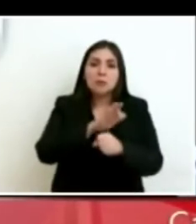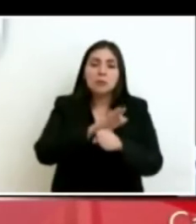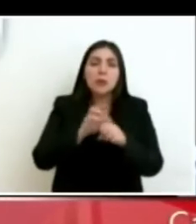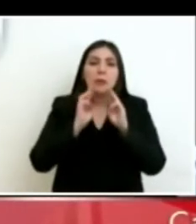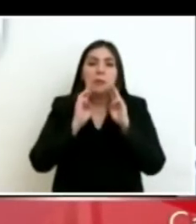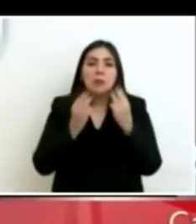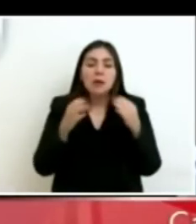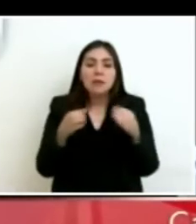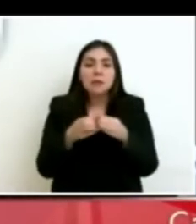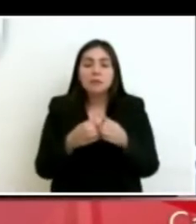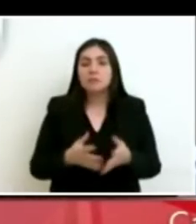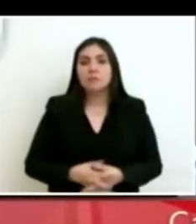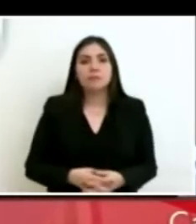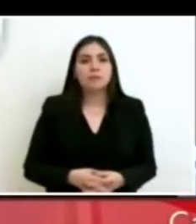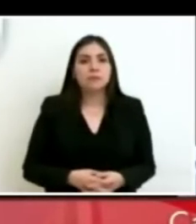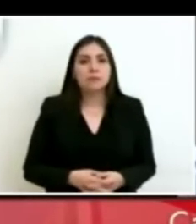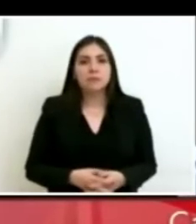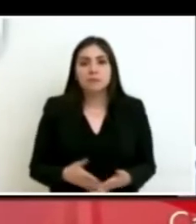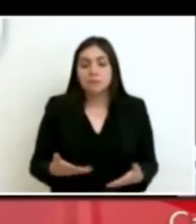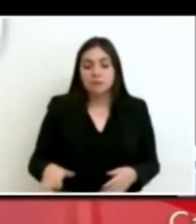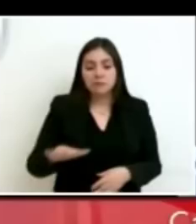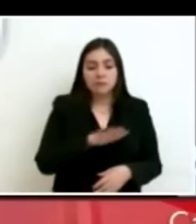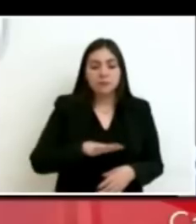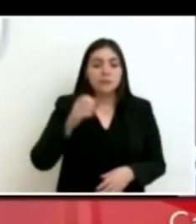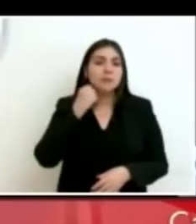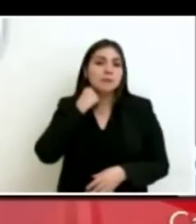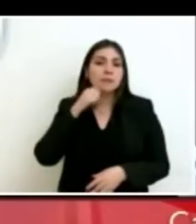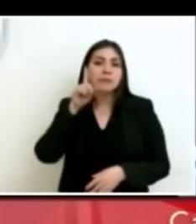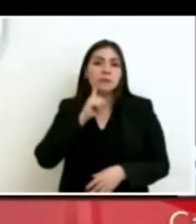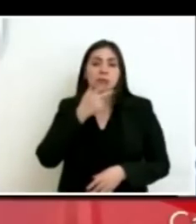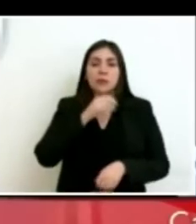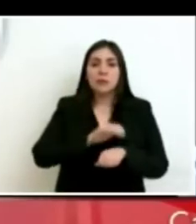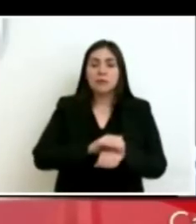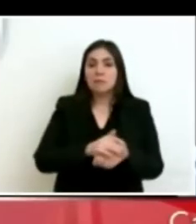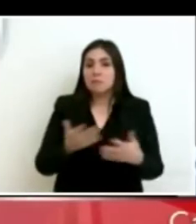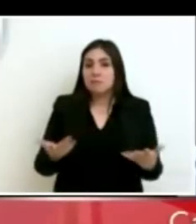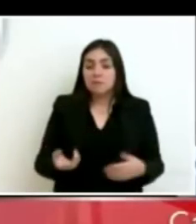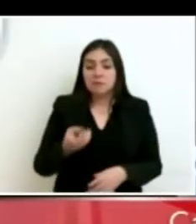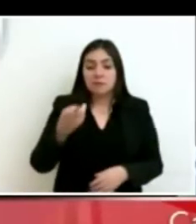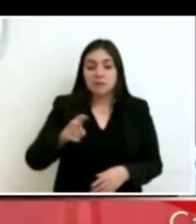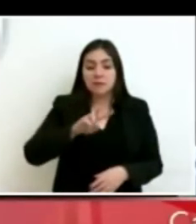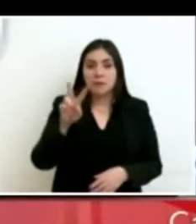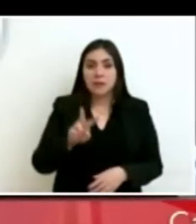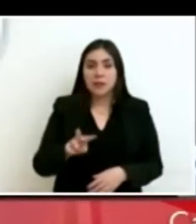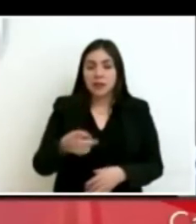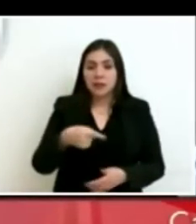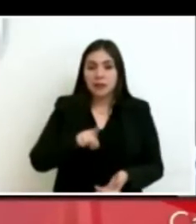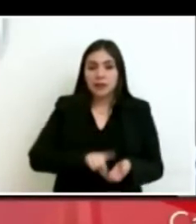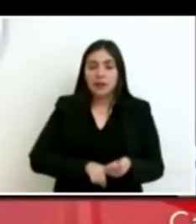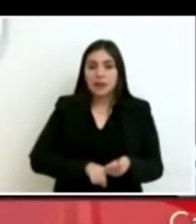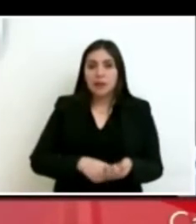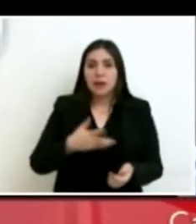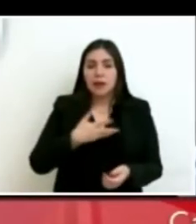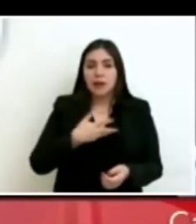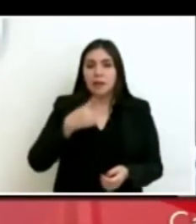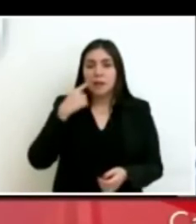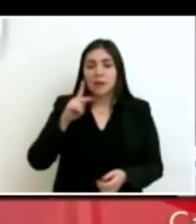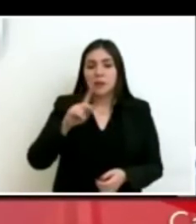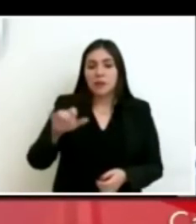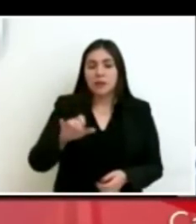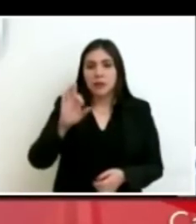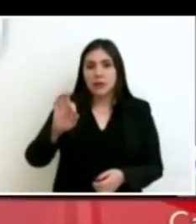Así es, amigas y amigos senadores. Esa es la verdad oculta detrás de esta reforma al Poder